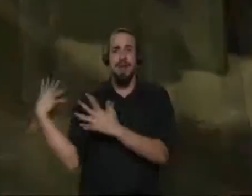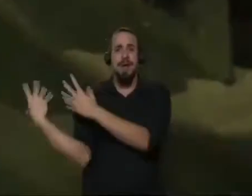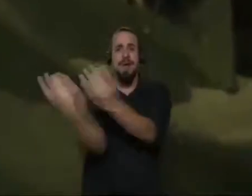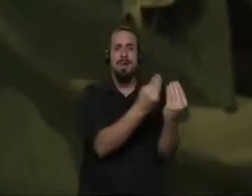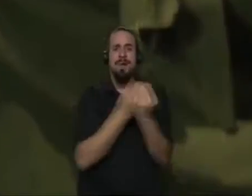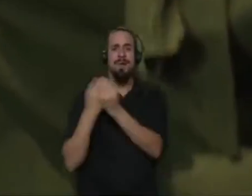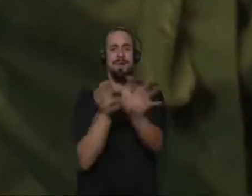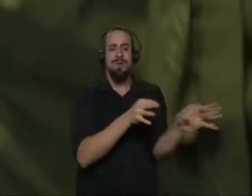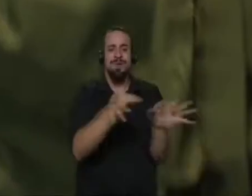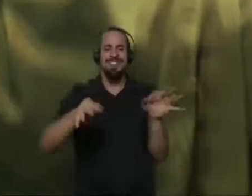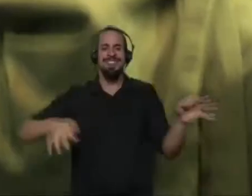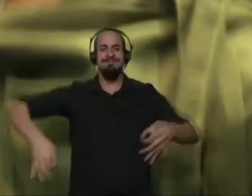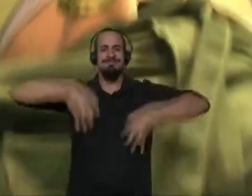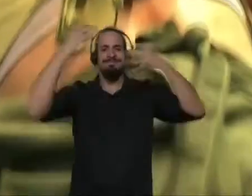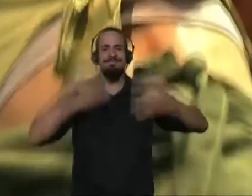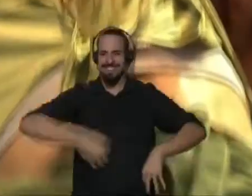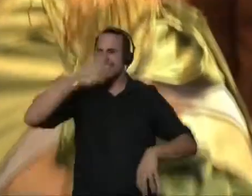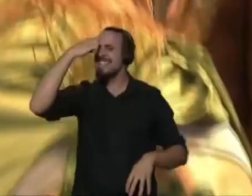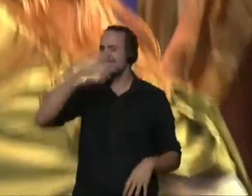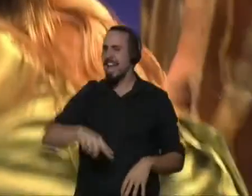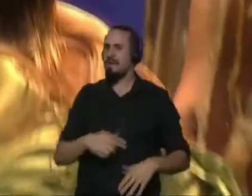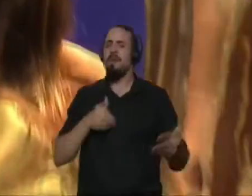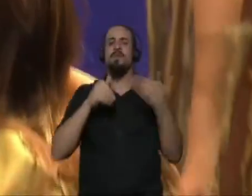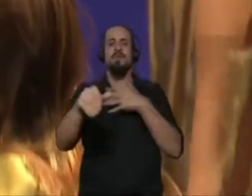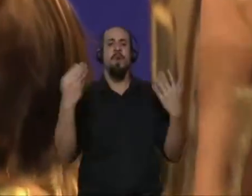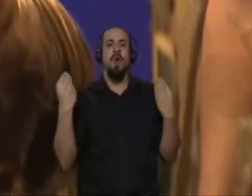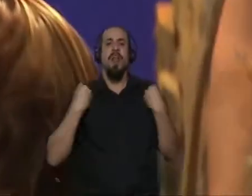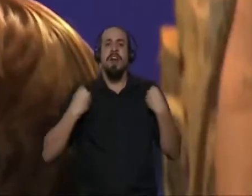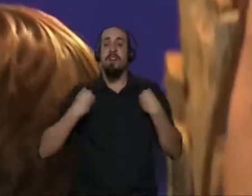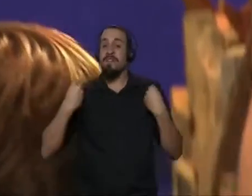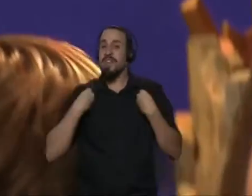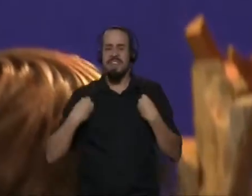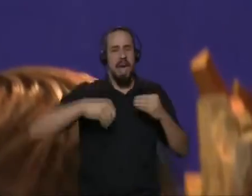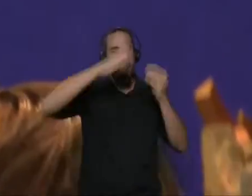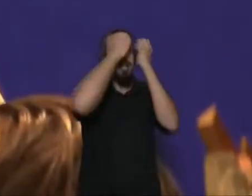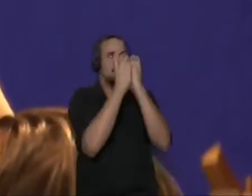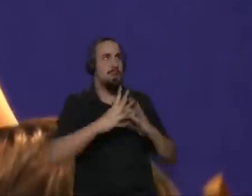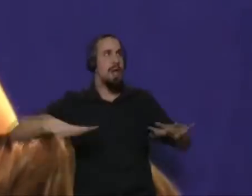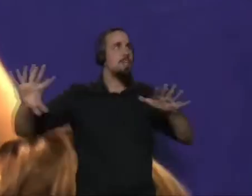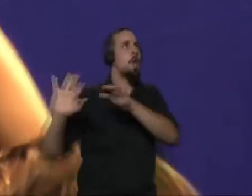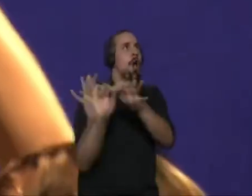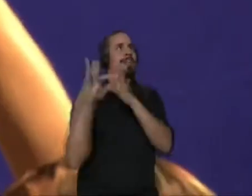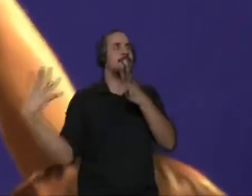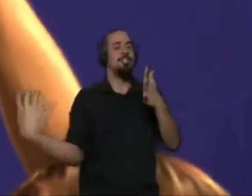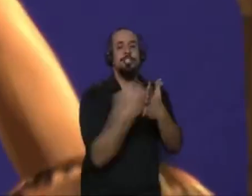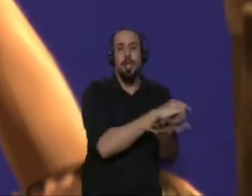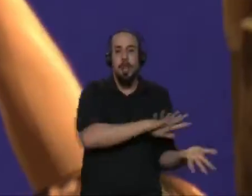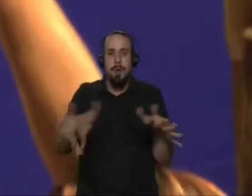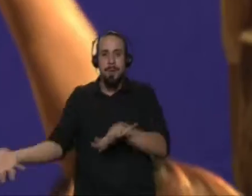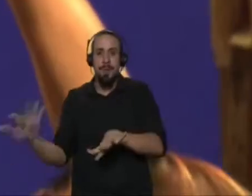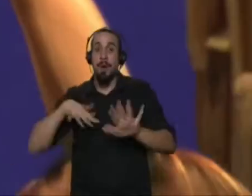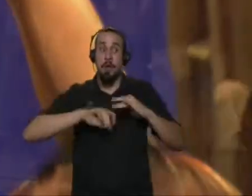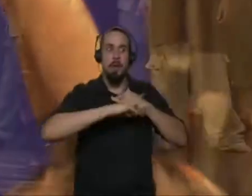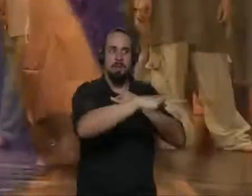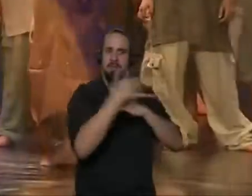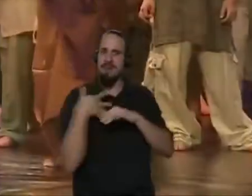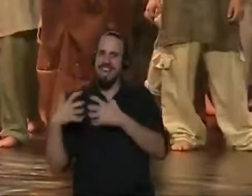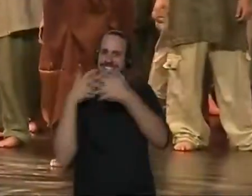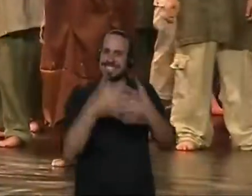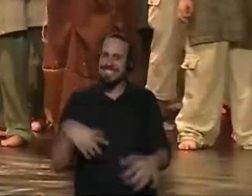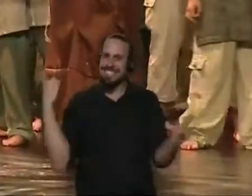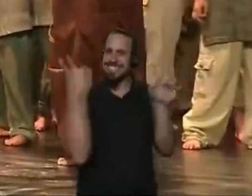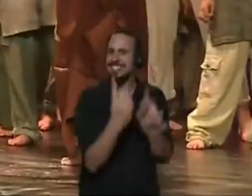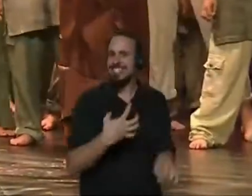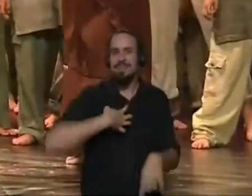juntas, convencidas y conscientes, haremos que la vida se parezca a todos esos sueños compartidos con los que no ha podido el mar siquiera, que cree